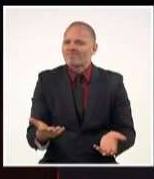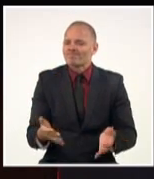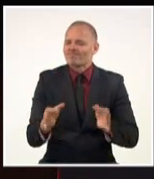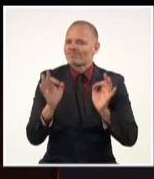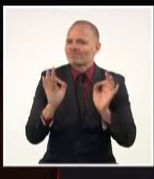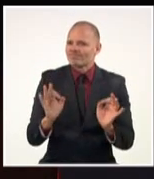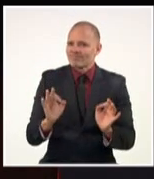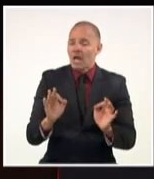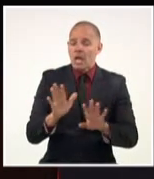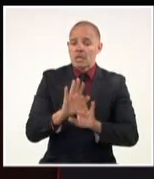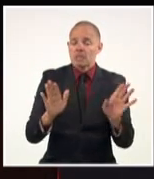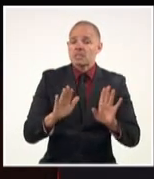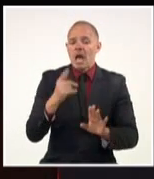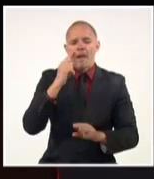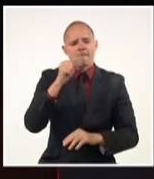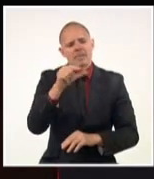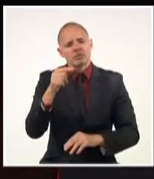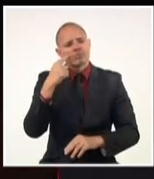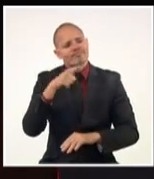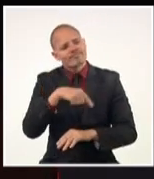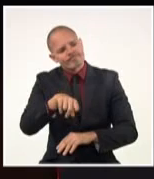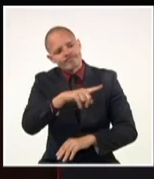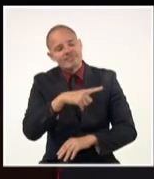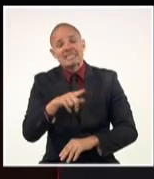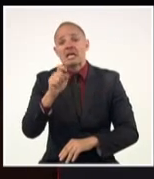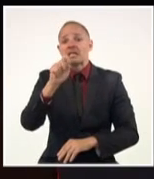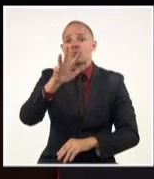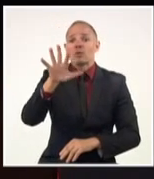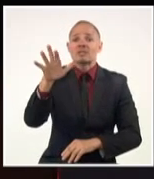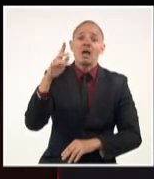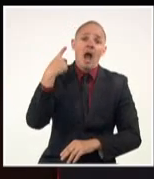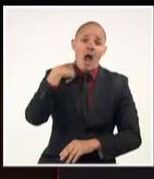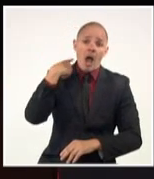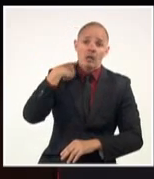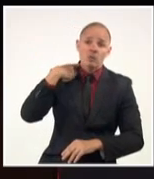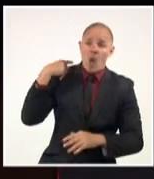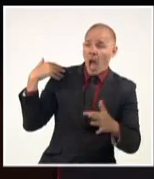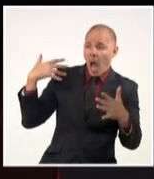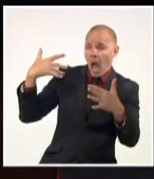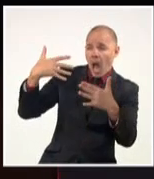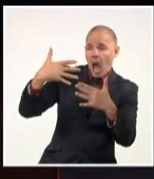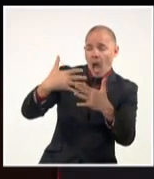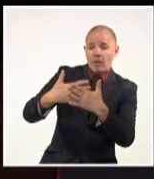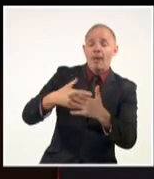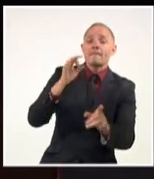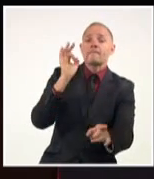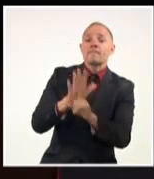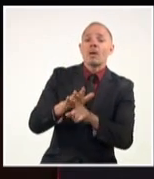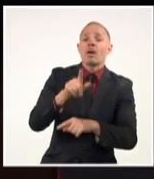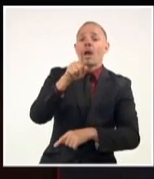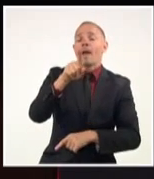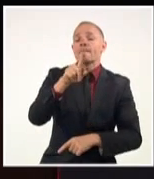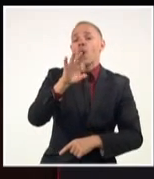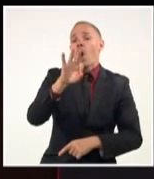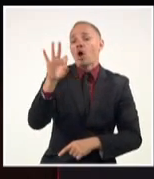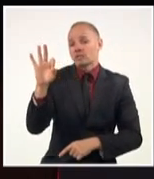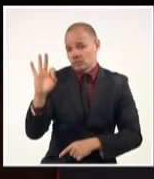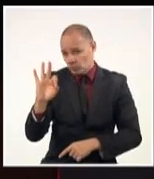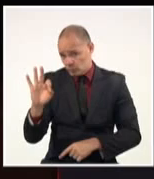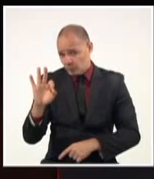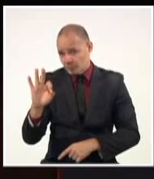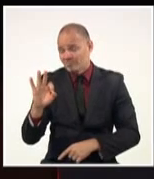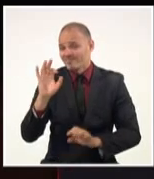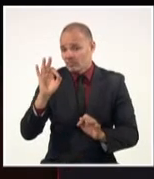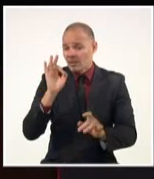los 155 años de lucha que van desde 1868 hasta nuestros días, con un momento fundamental